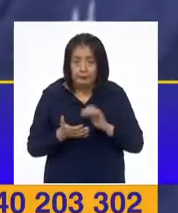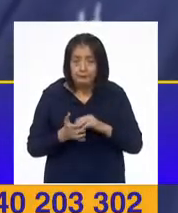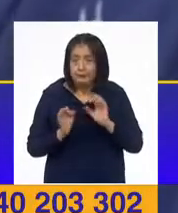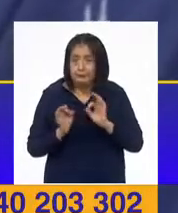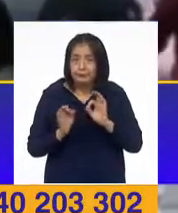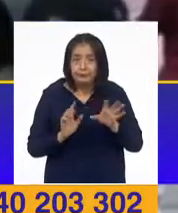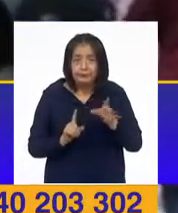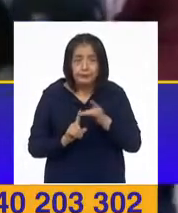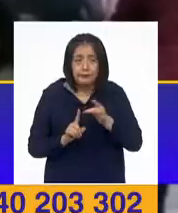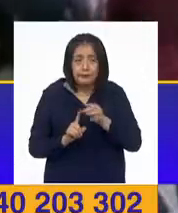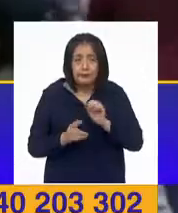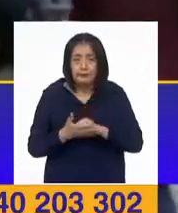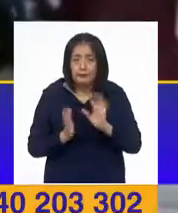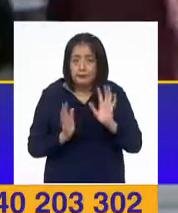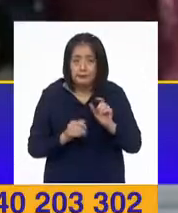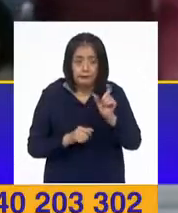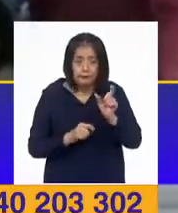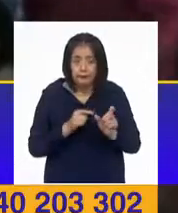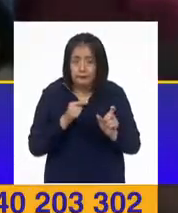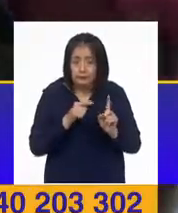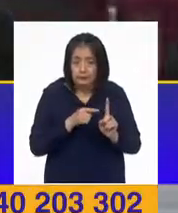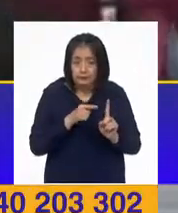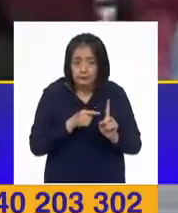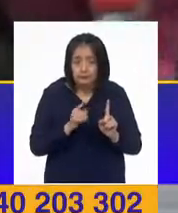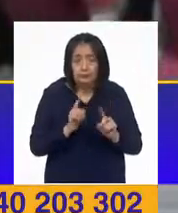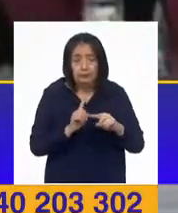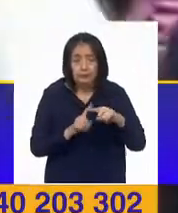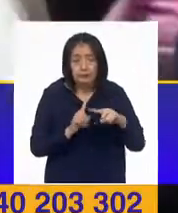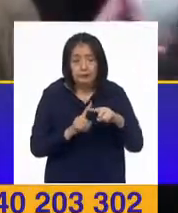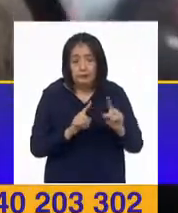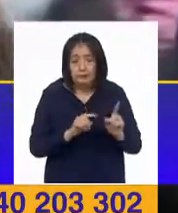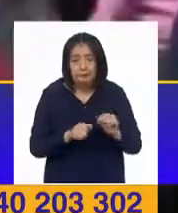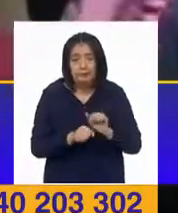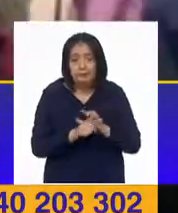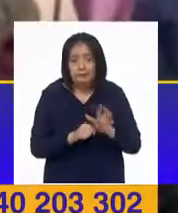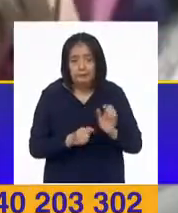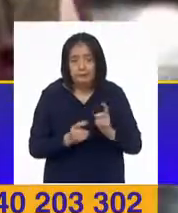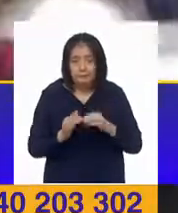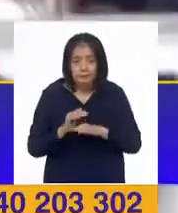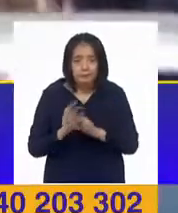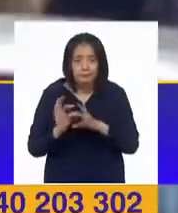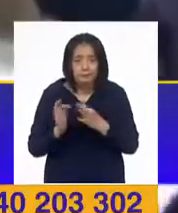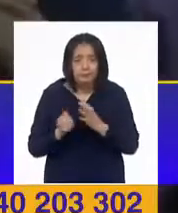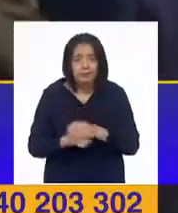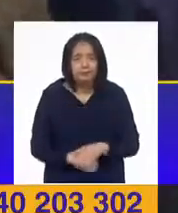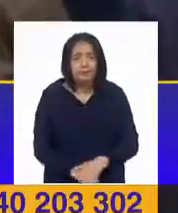riesgo de contagio si un miembro de la familia da positivo al SARS-CoV-2.